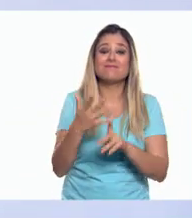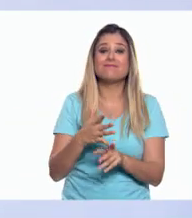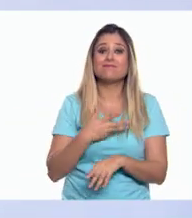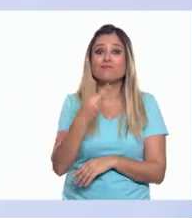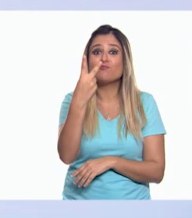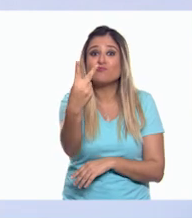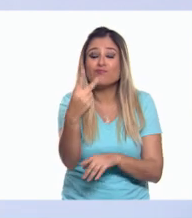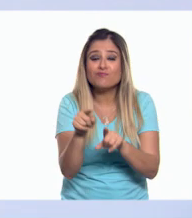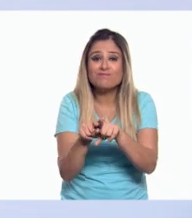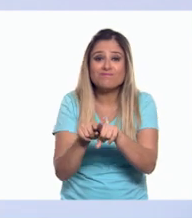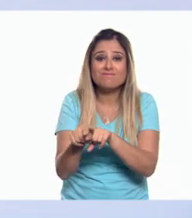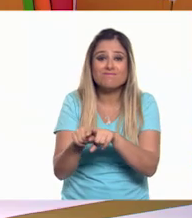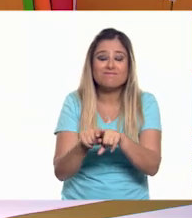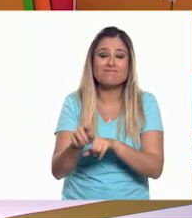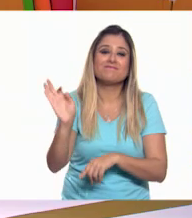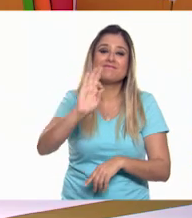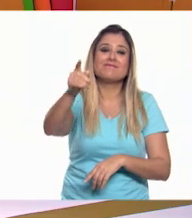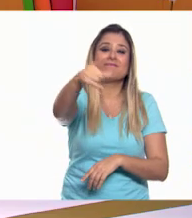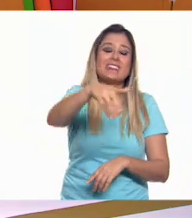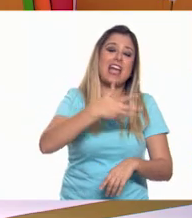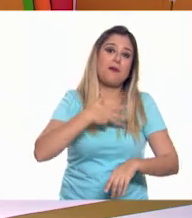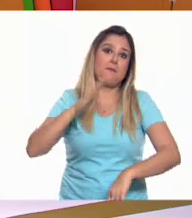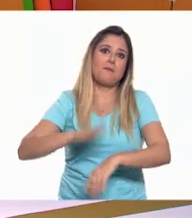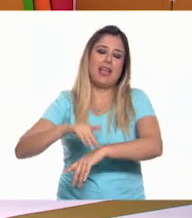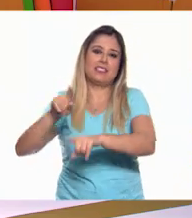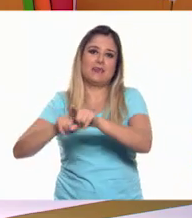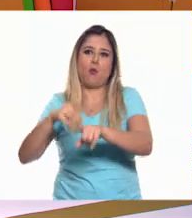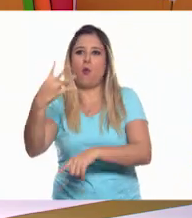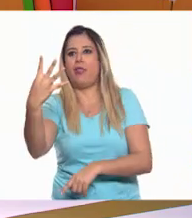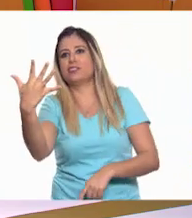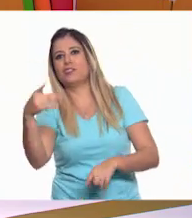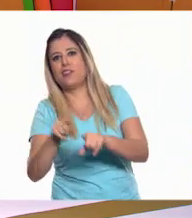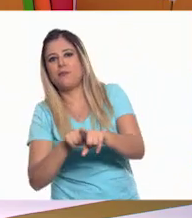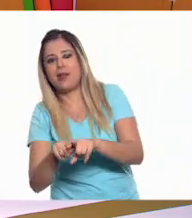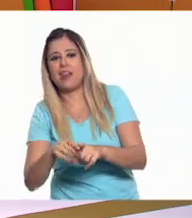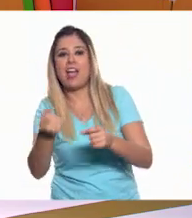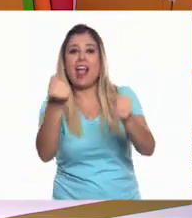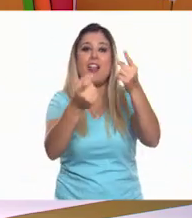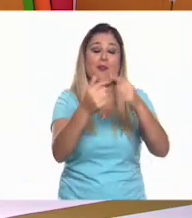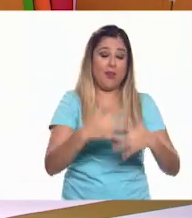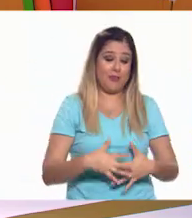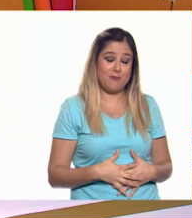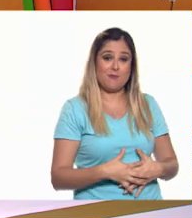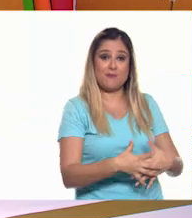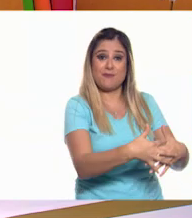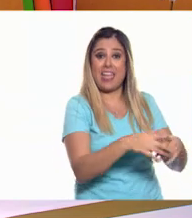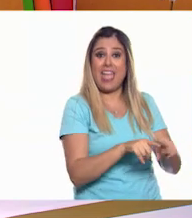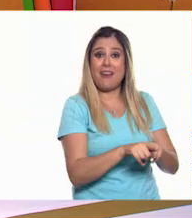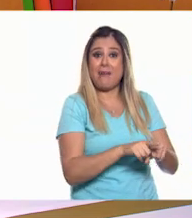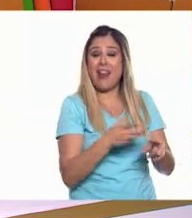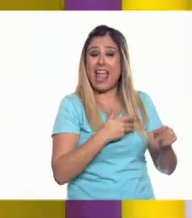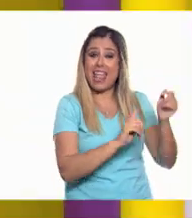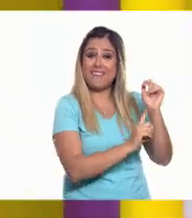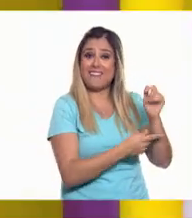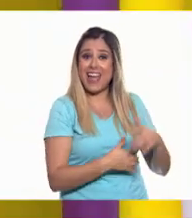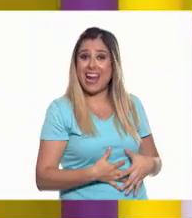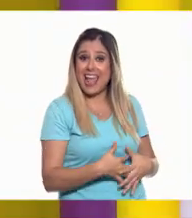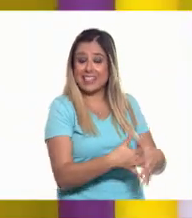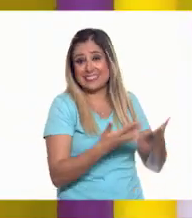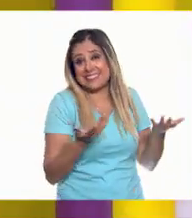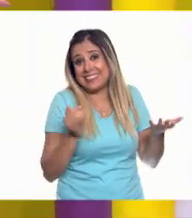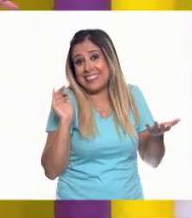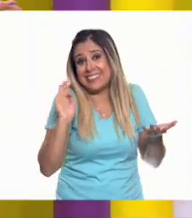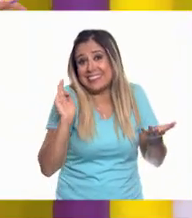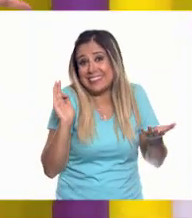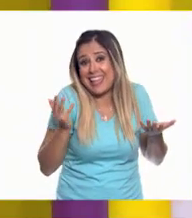dos hermanos. A lo mejor alguien en casa tiene más hermanos, uh-huh. a lo mejor alguien en casa está esperando a su primer hermano. Sí. Oye,